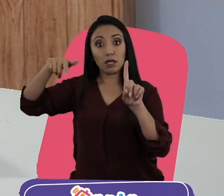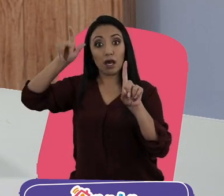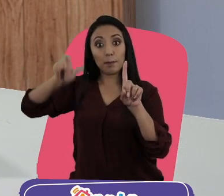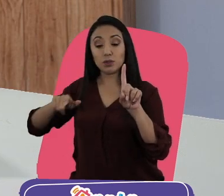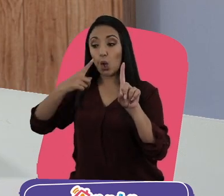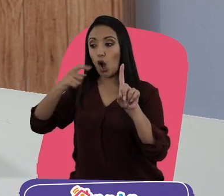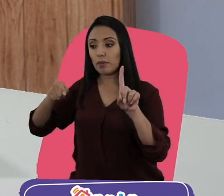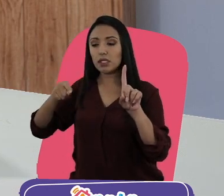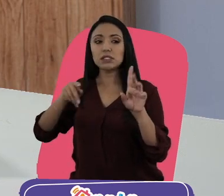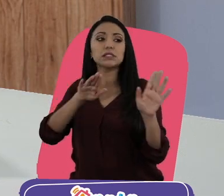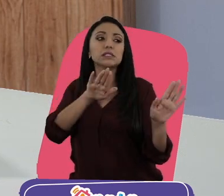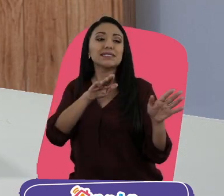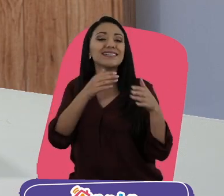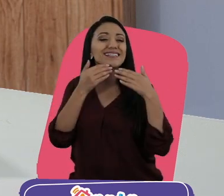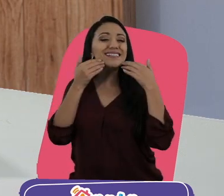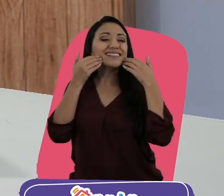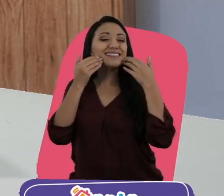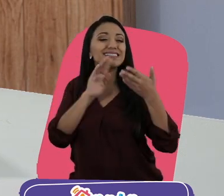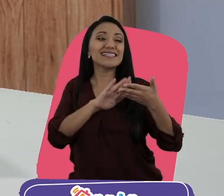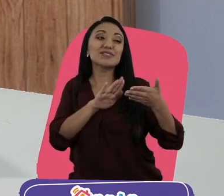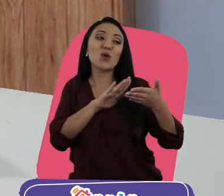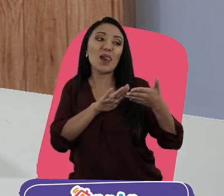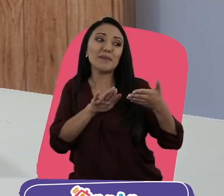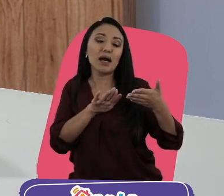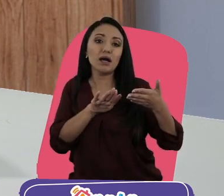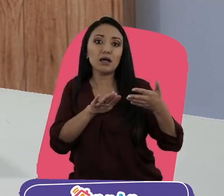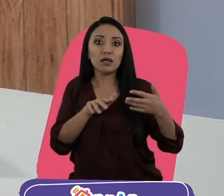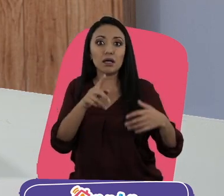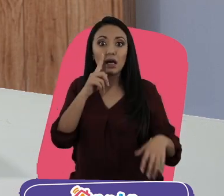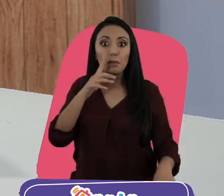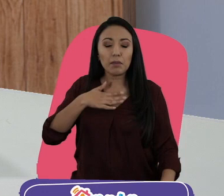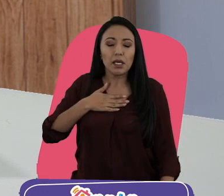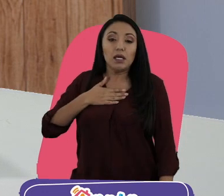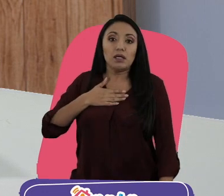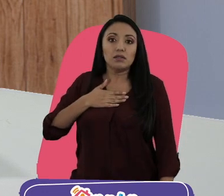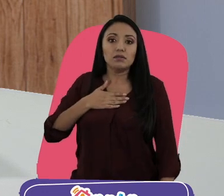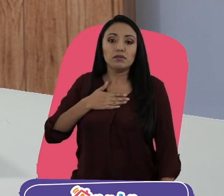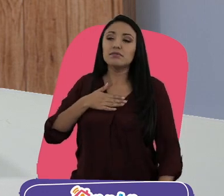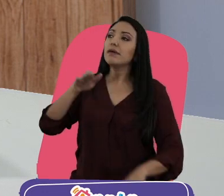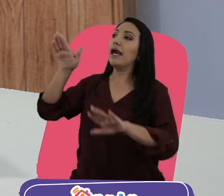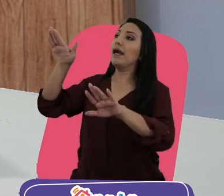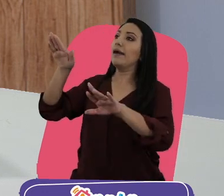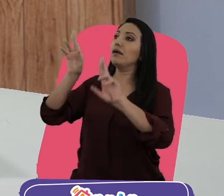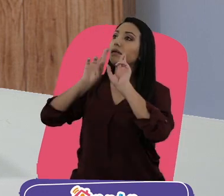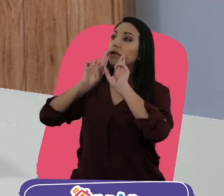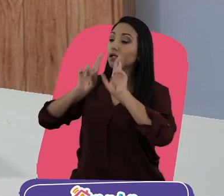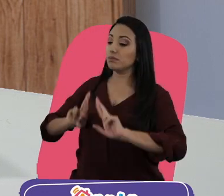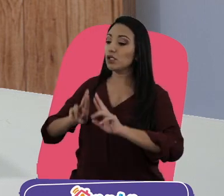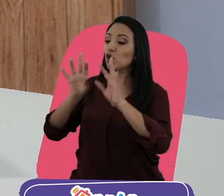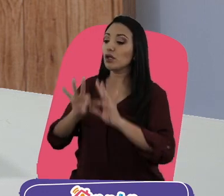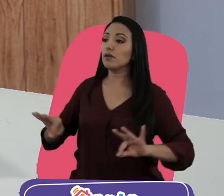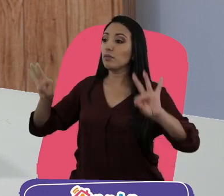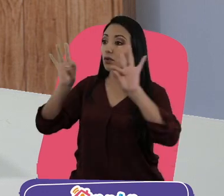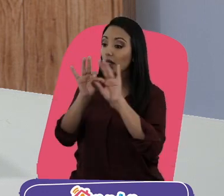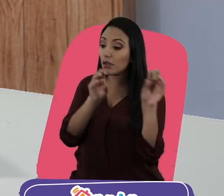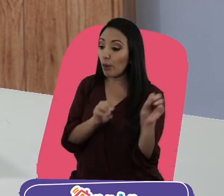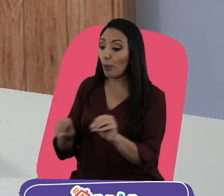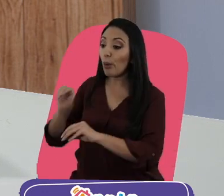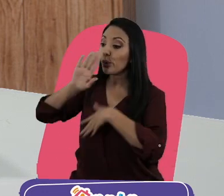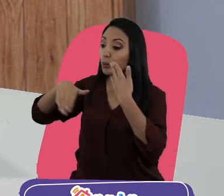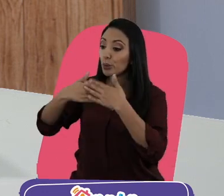Webster. Este man es un tipo bacanísimo, sabe un montón de cosas, sabe historia, sabe ciencia y demás. Y él va a estar aquí con